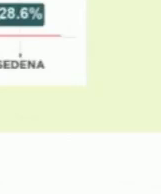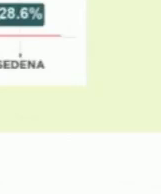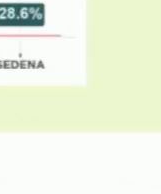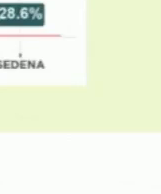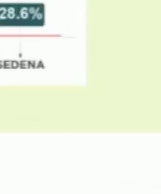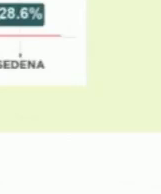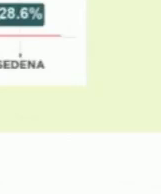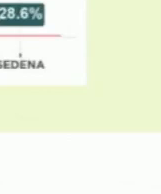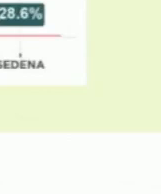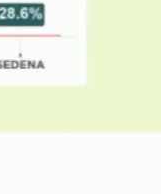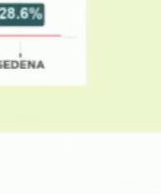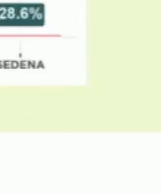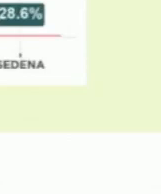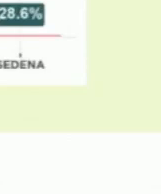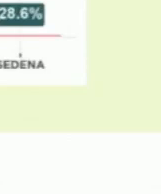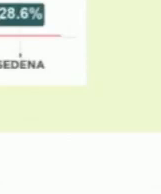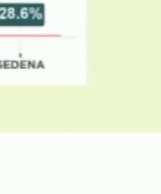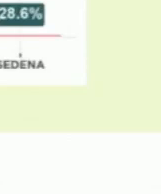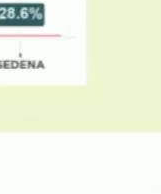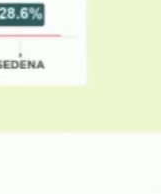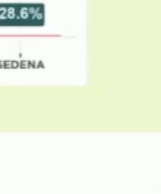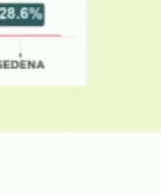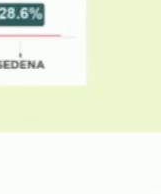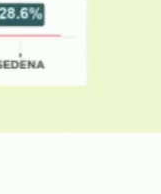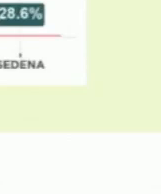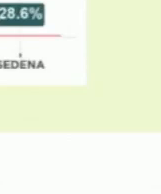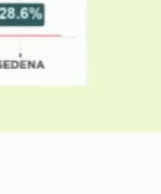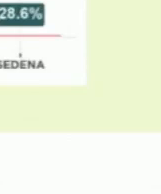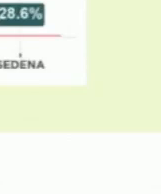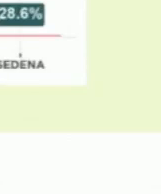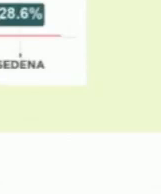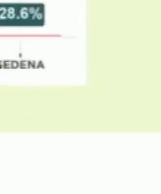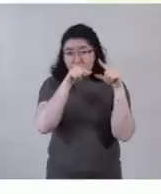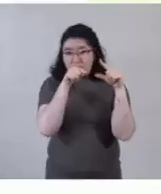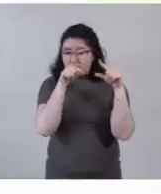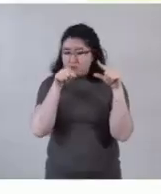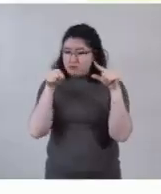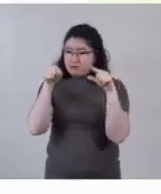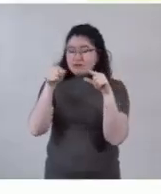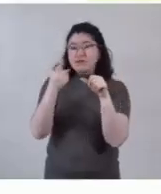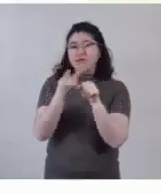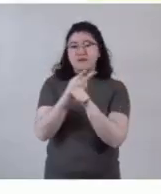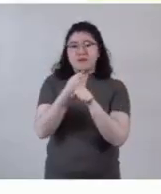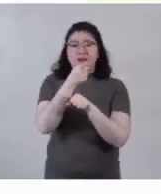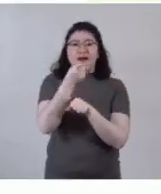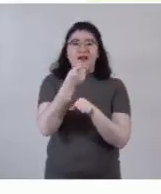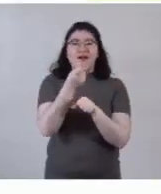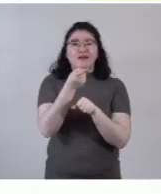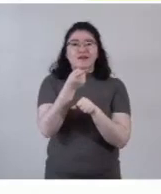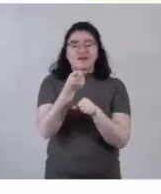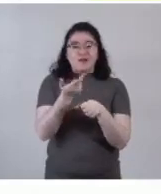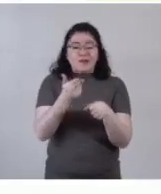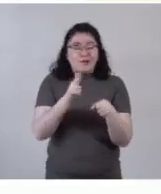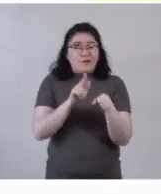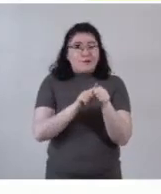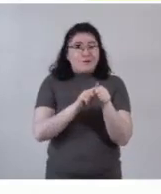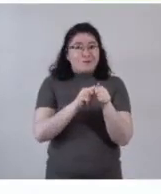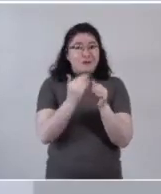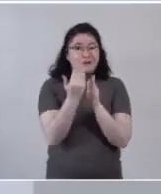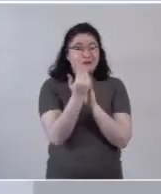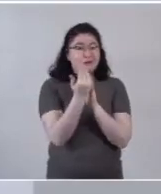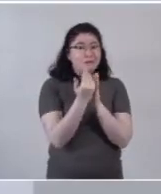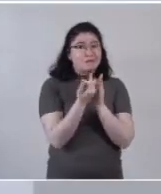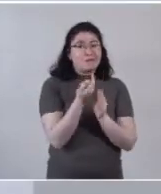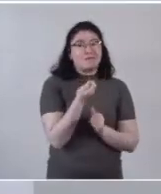de la República que por la razón de que tienen menos número de hospitales, ustedes saben